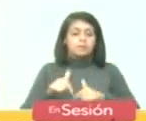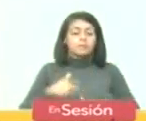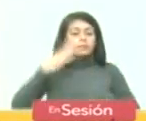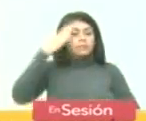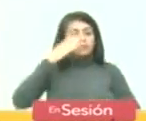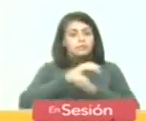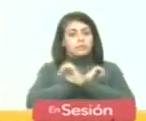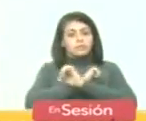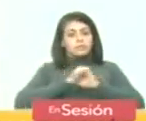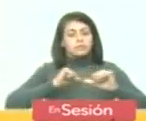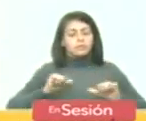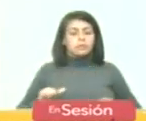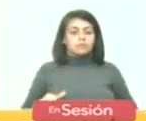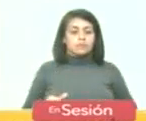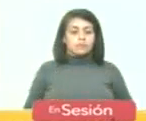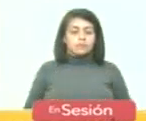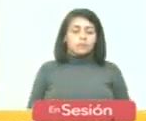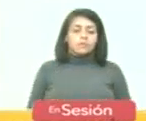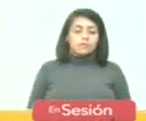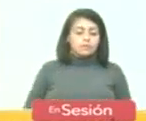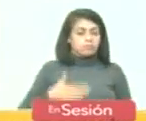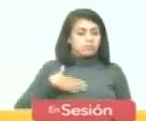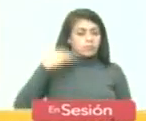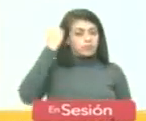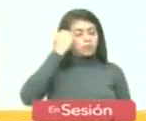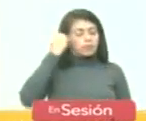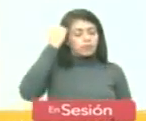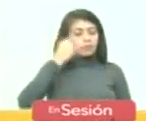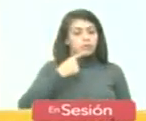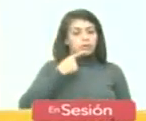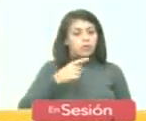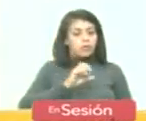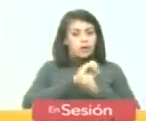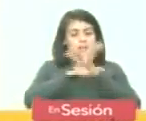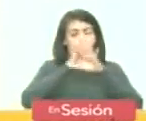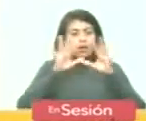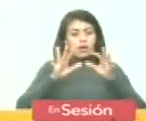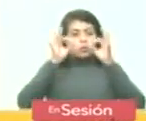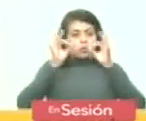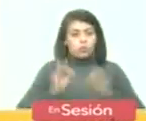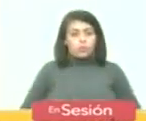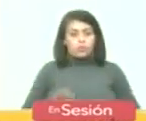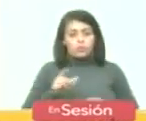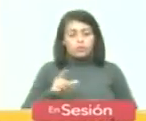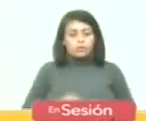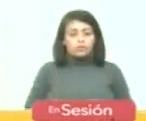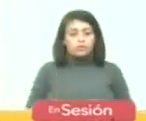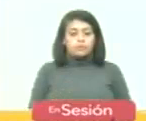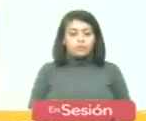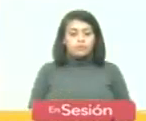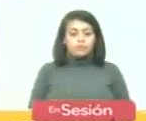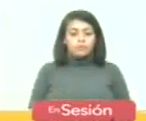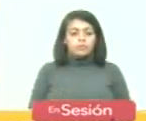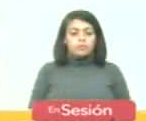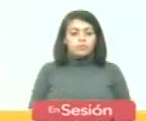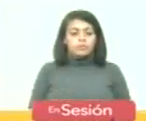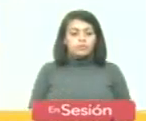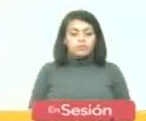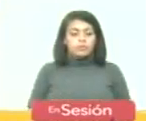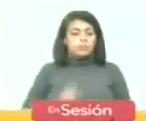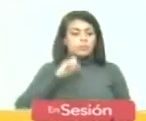militar, a mi juicio, lo digo de manera muy clara, justificada por parte